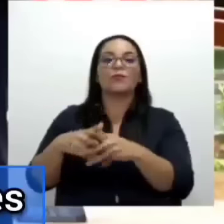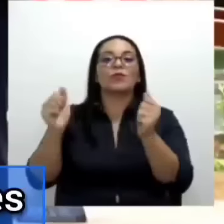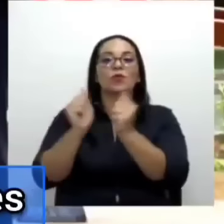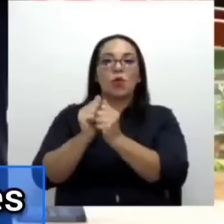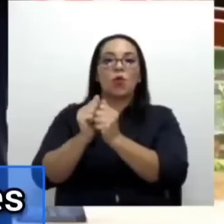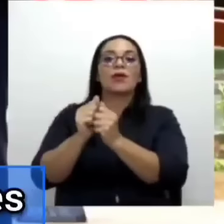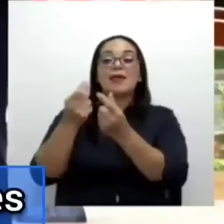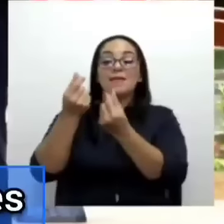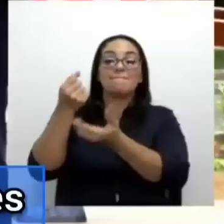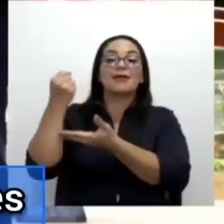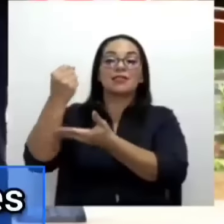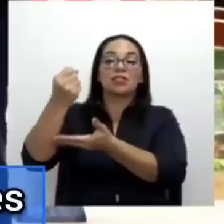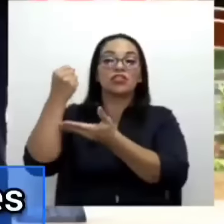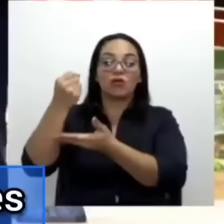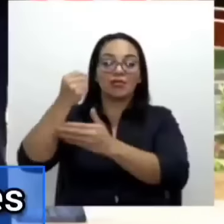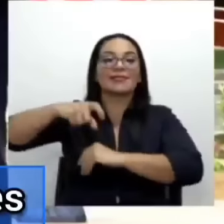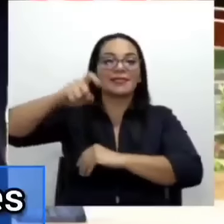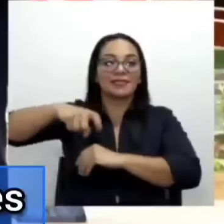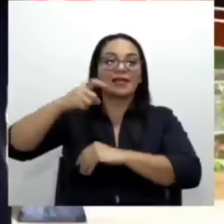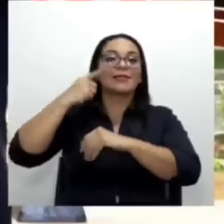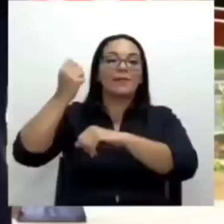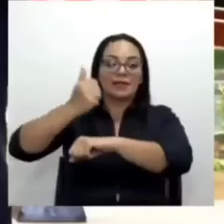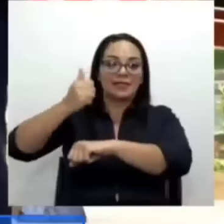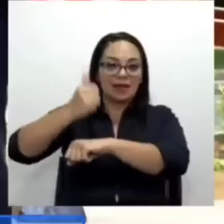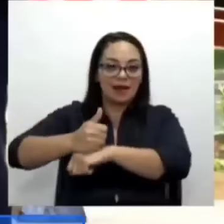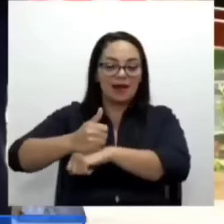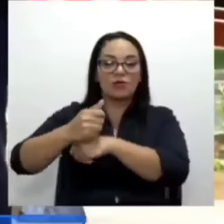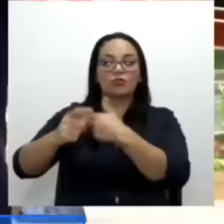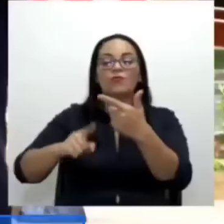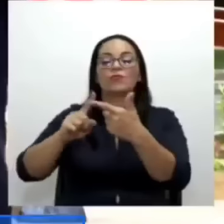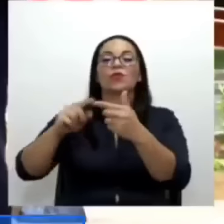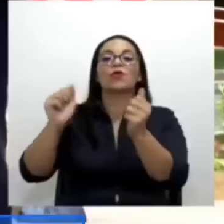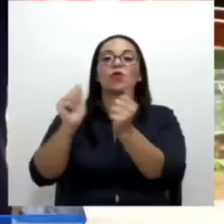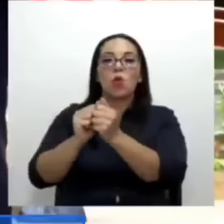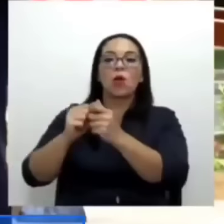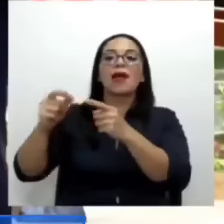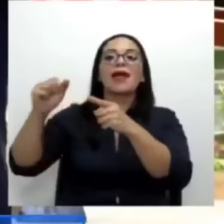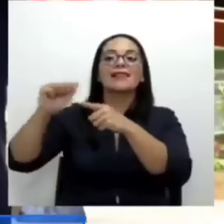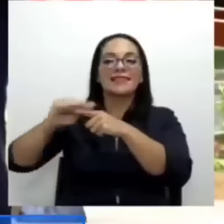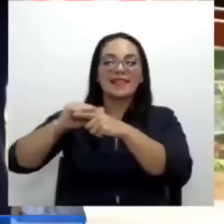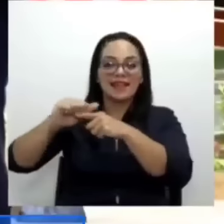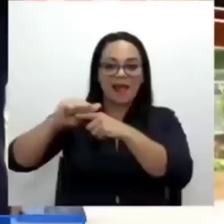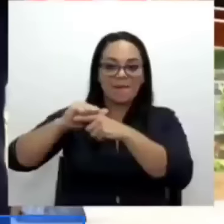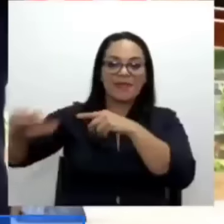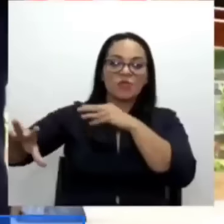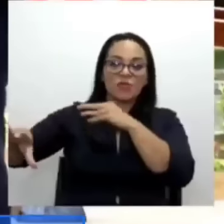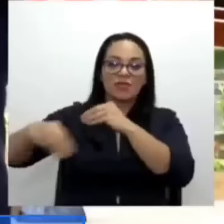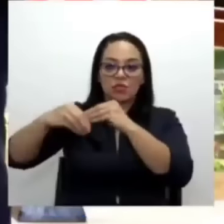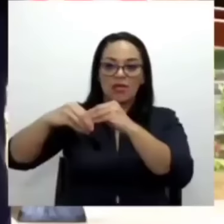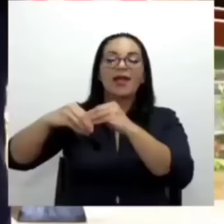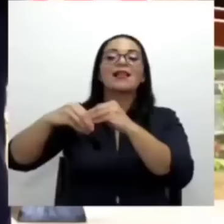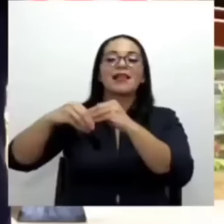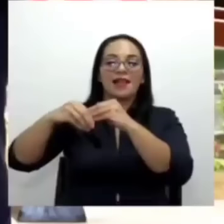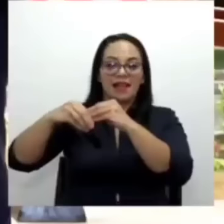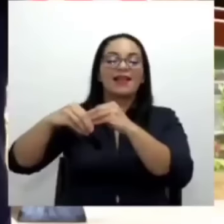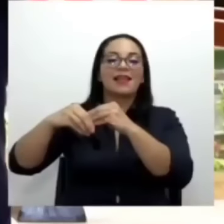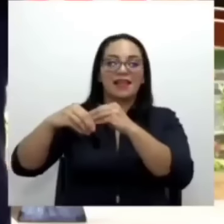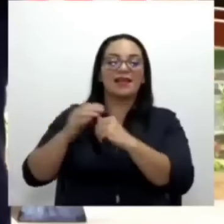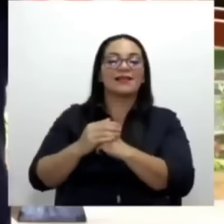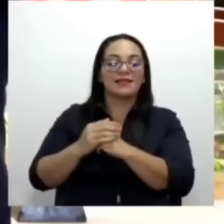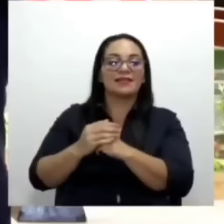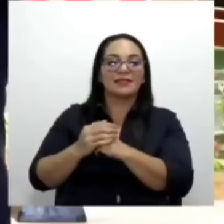inversiones requeridas para instalarlos, junto al entrenamiento adicional de